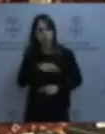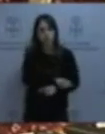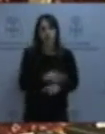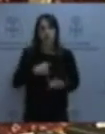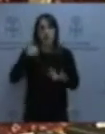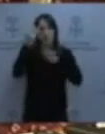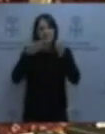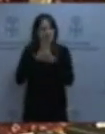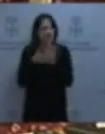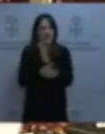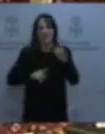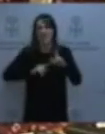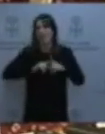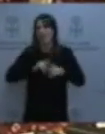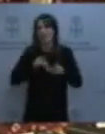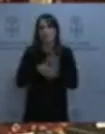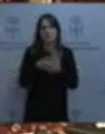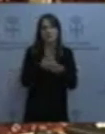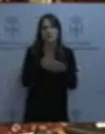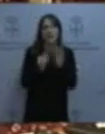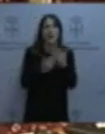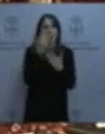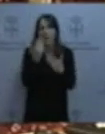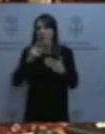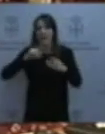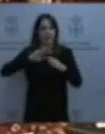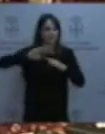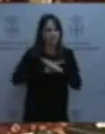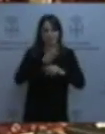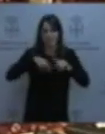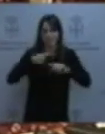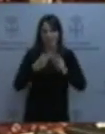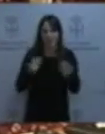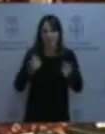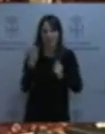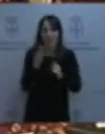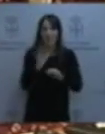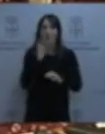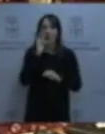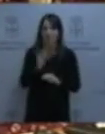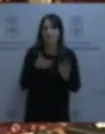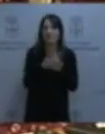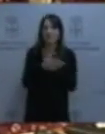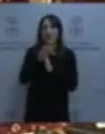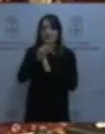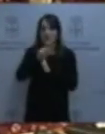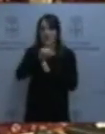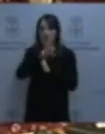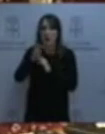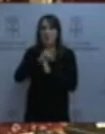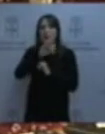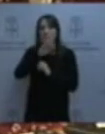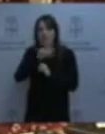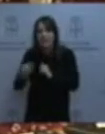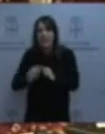recorrido de un día y que obvian lo que sucedía, por ejemplo, con Felipe Fernández, un exconsejero socialista que cobró